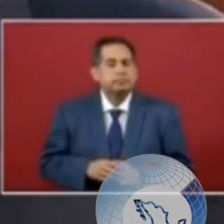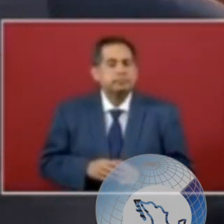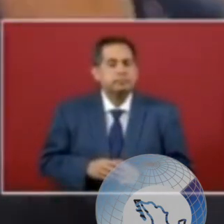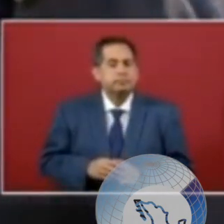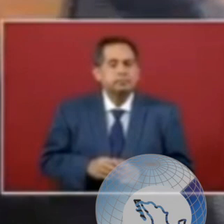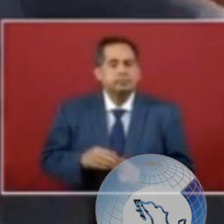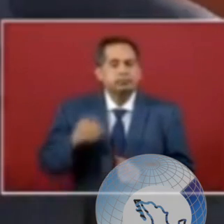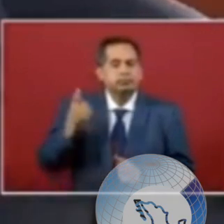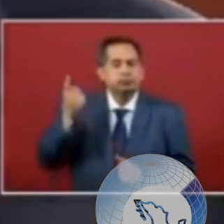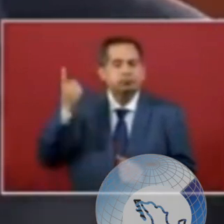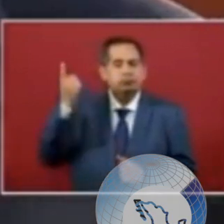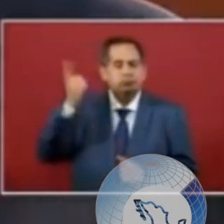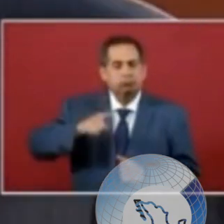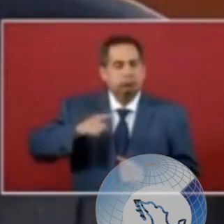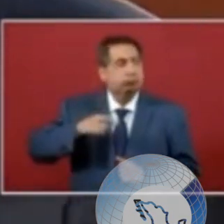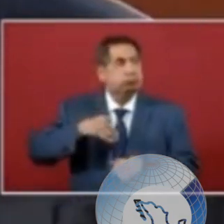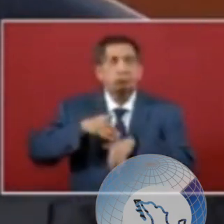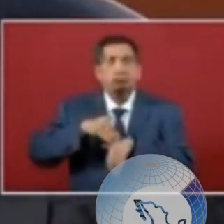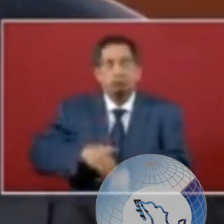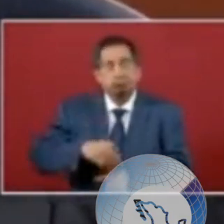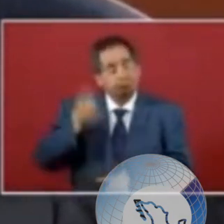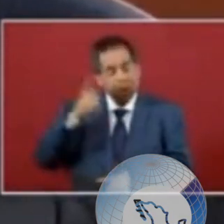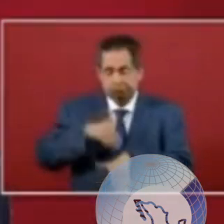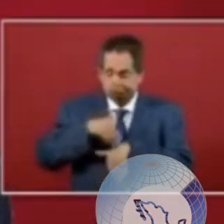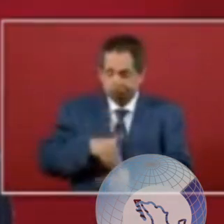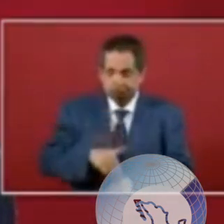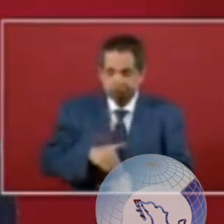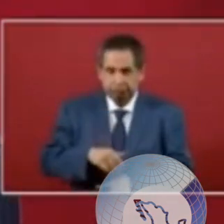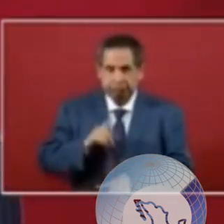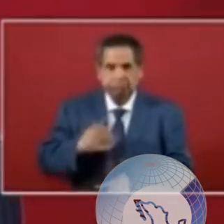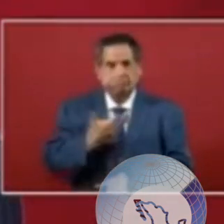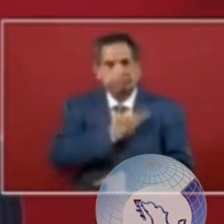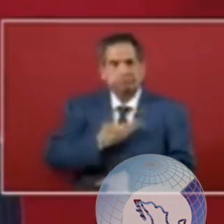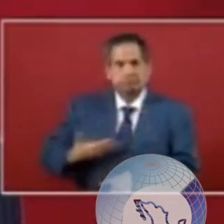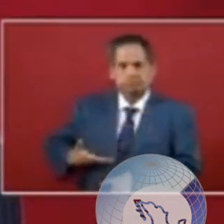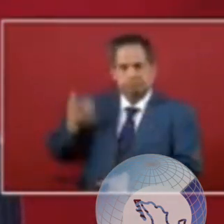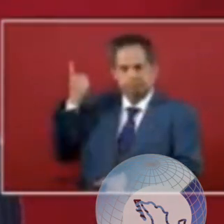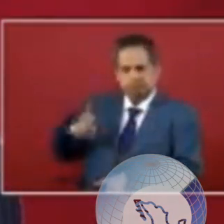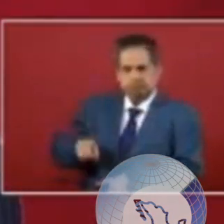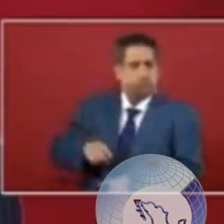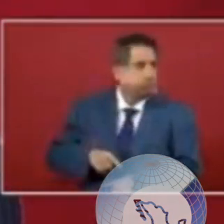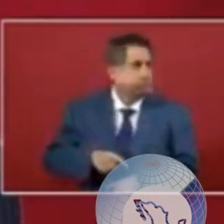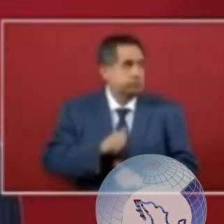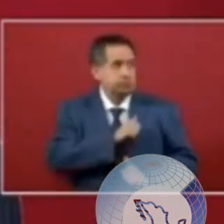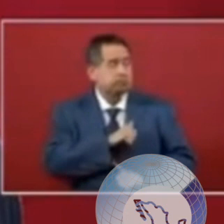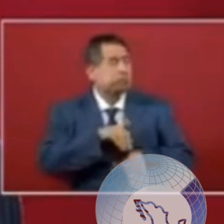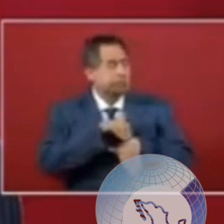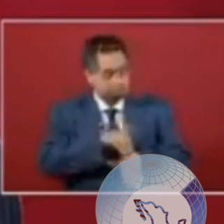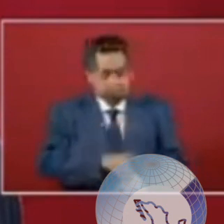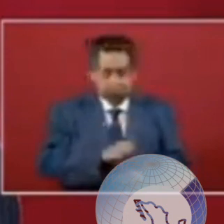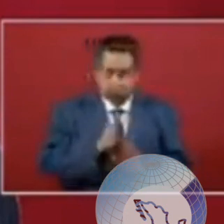a las órdenes recibidas del presidente.